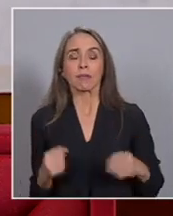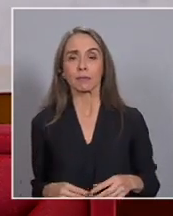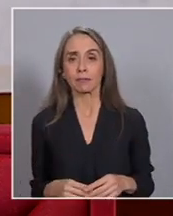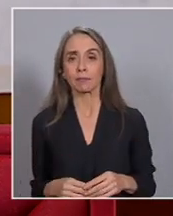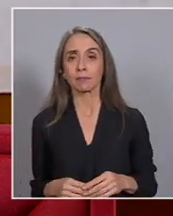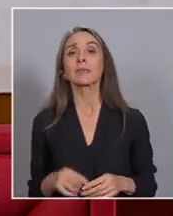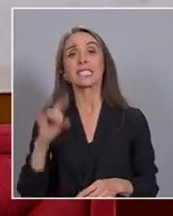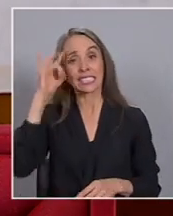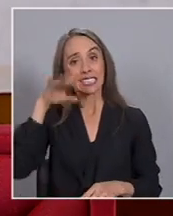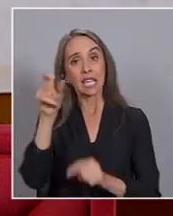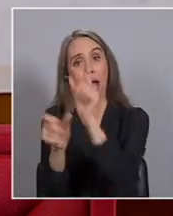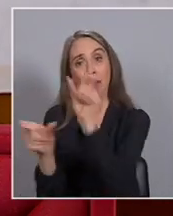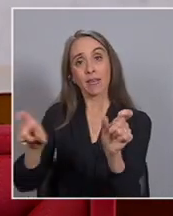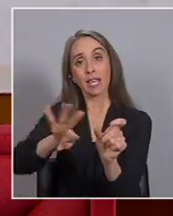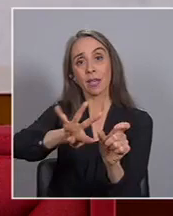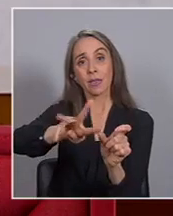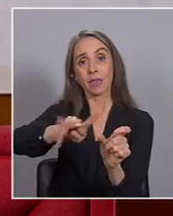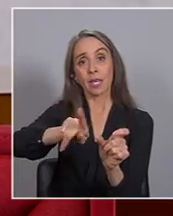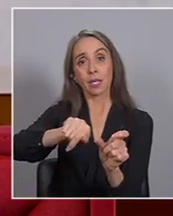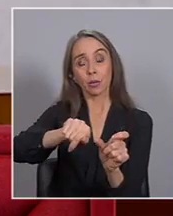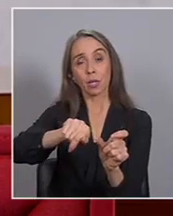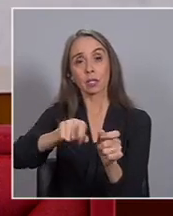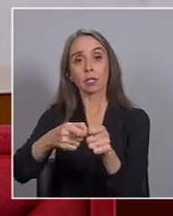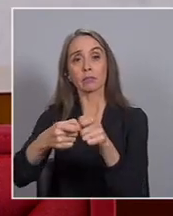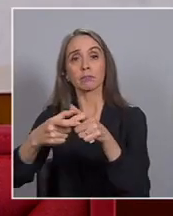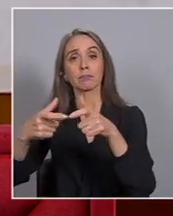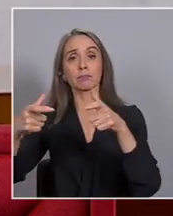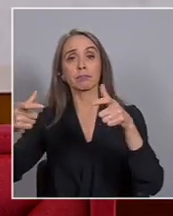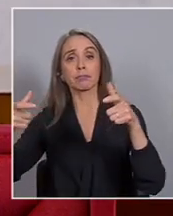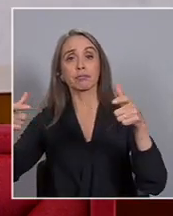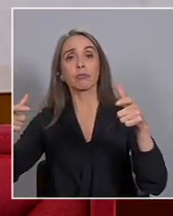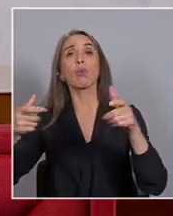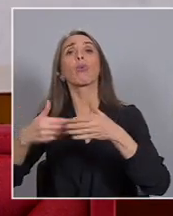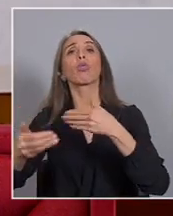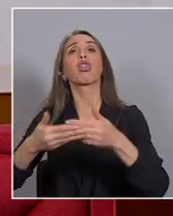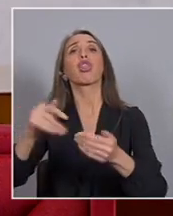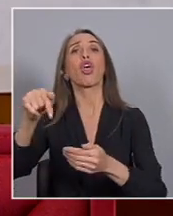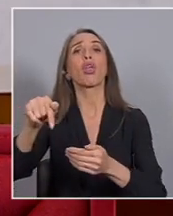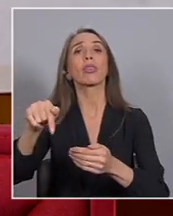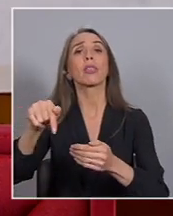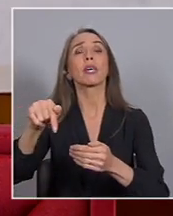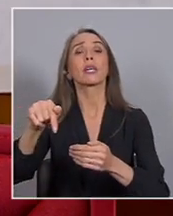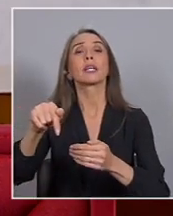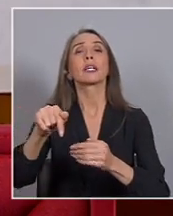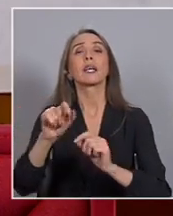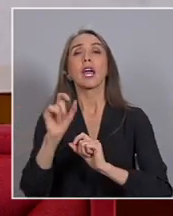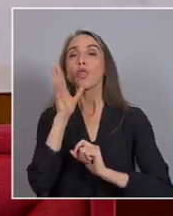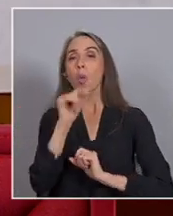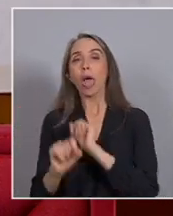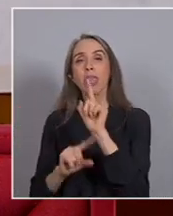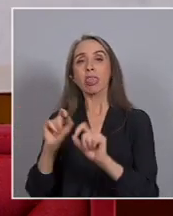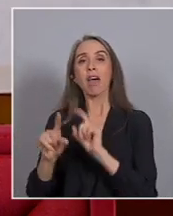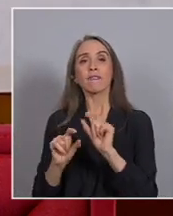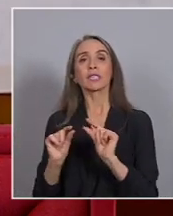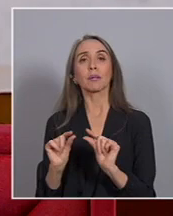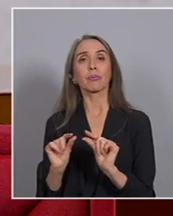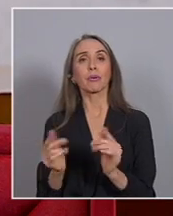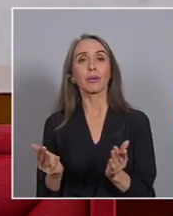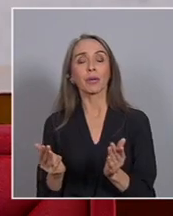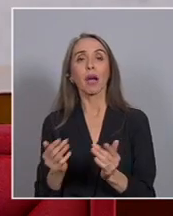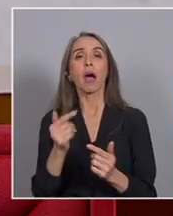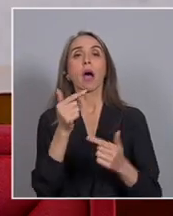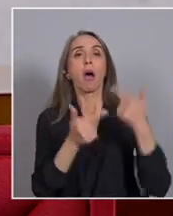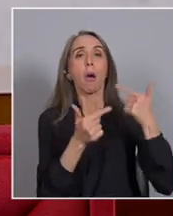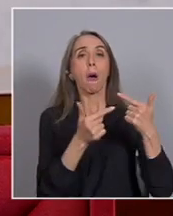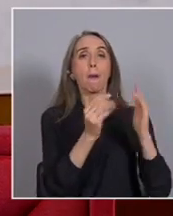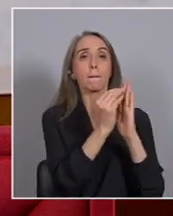Y sabemos que la delincuencia crece allí donde las defensas están bajas, donde en la